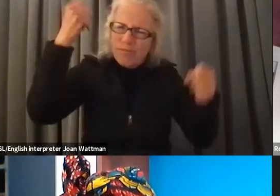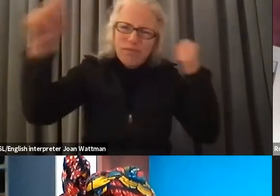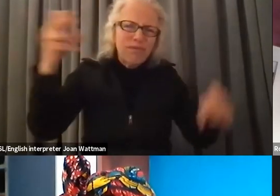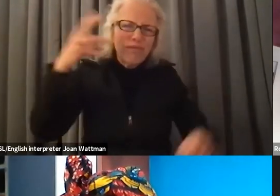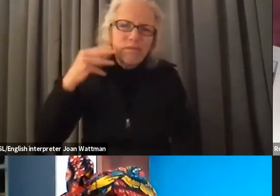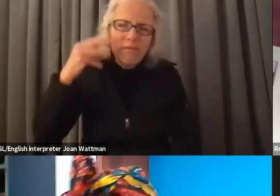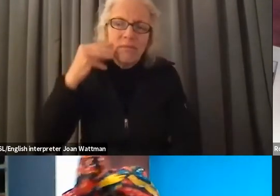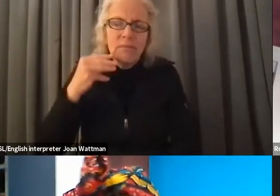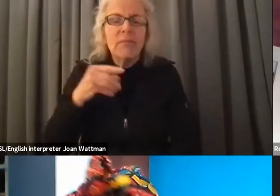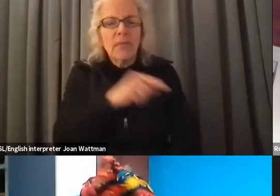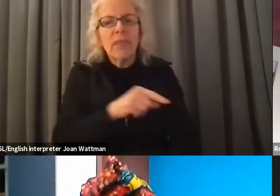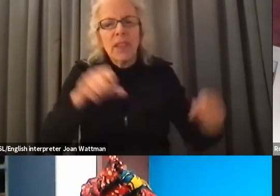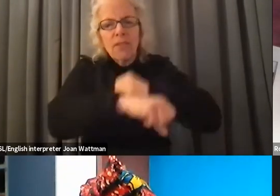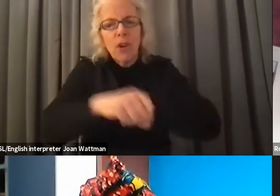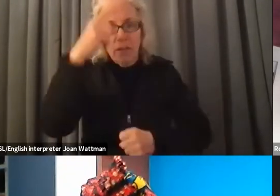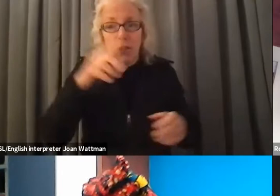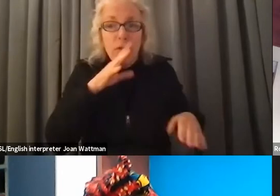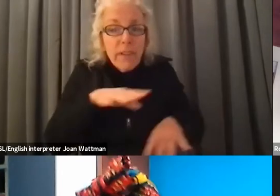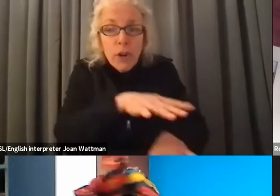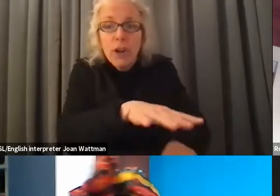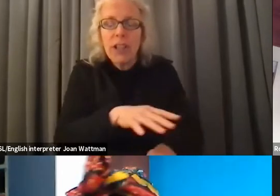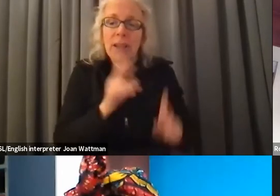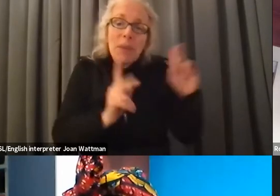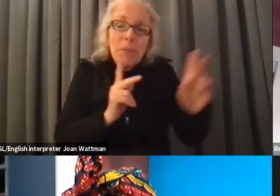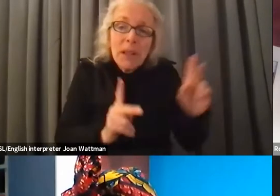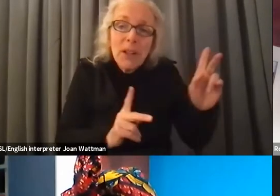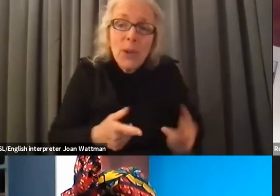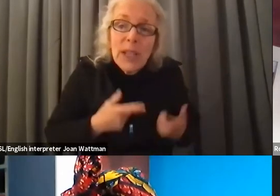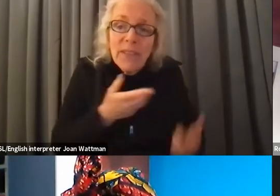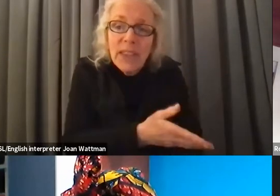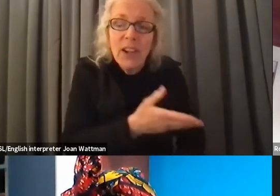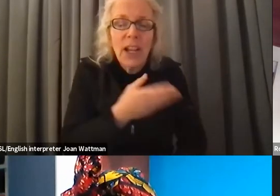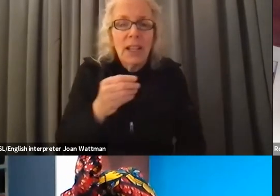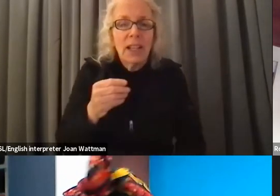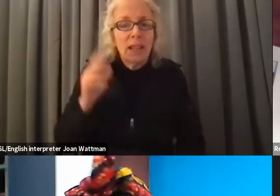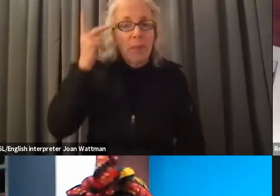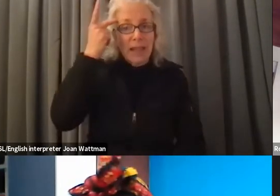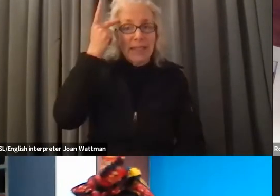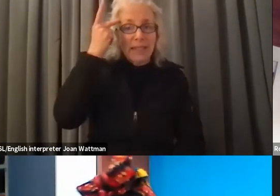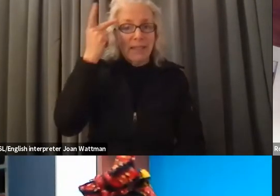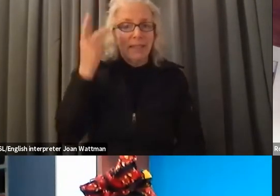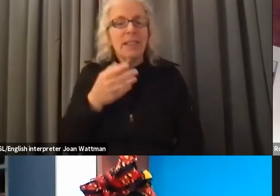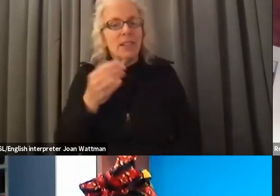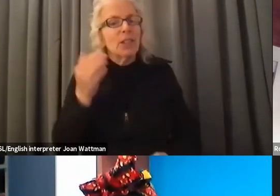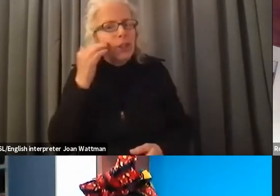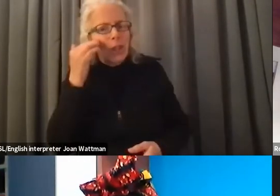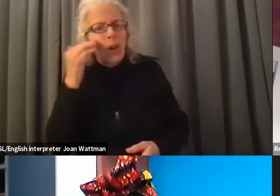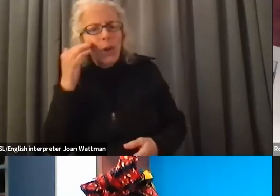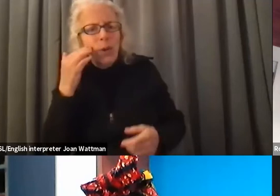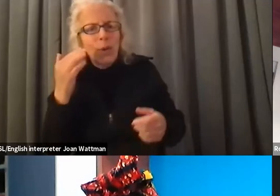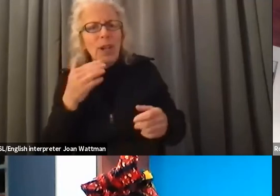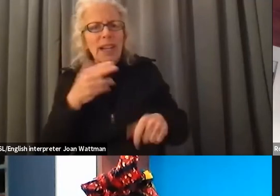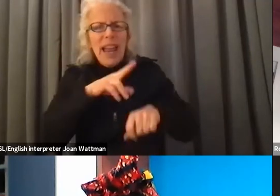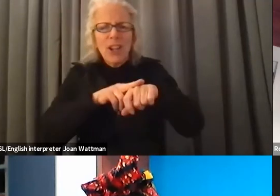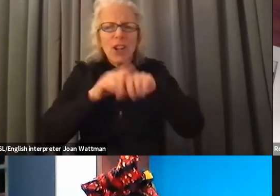su pueblo y por una política de la vida. Comprendía las redes transnacionales imperiales y sus formas de